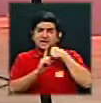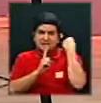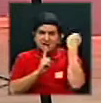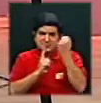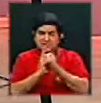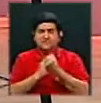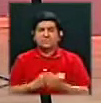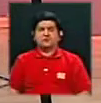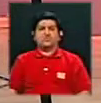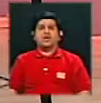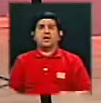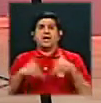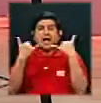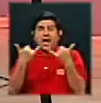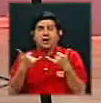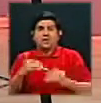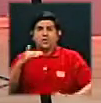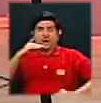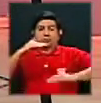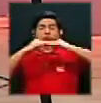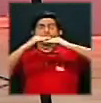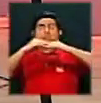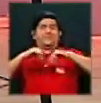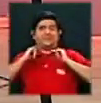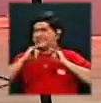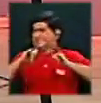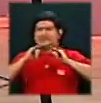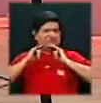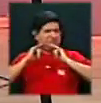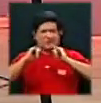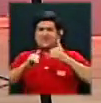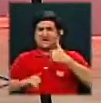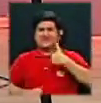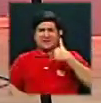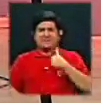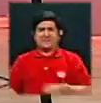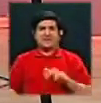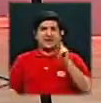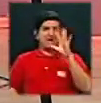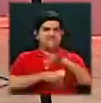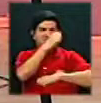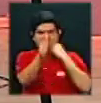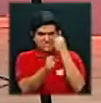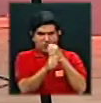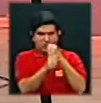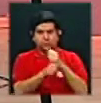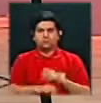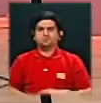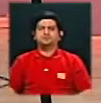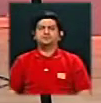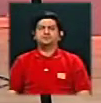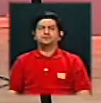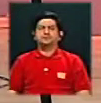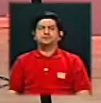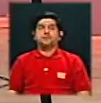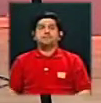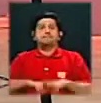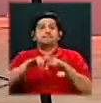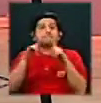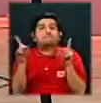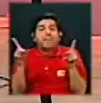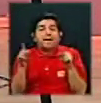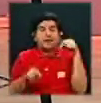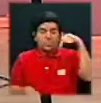donde ahora es el pico más alto en desigualdad en más de 25 años. Pero